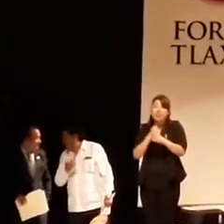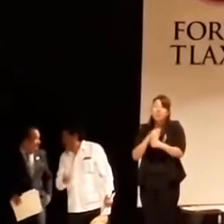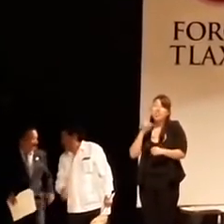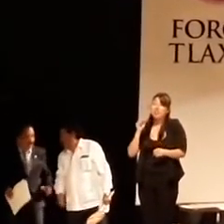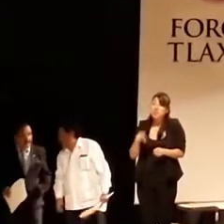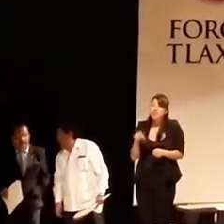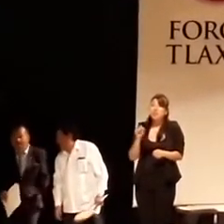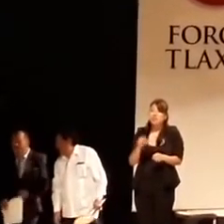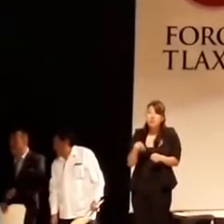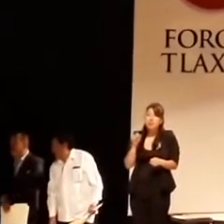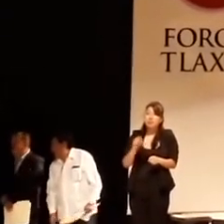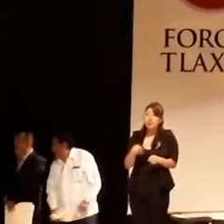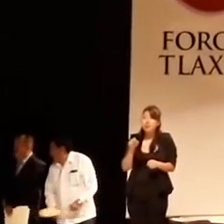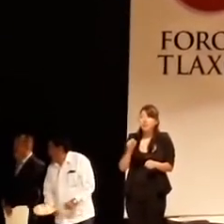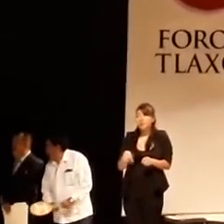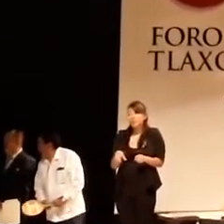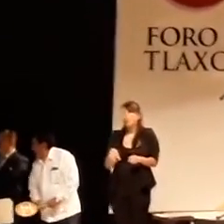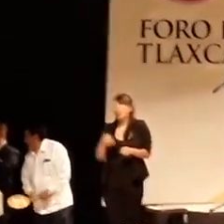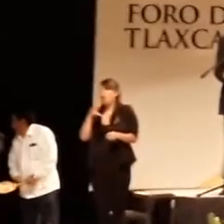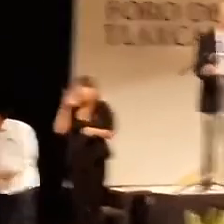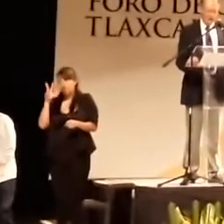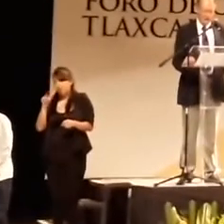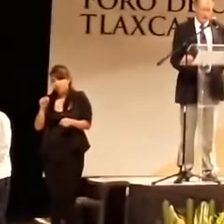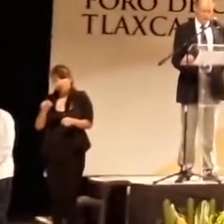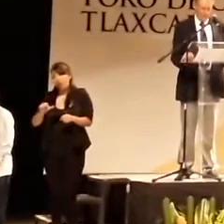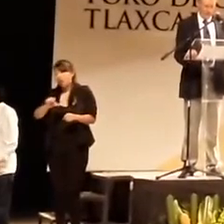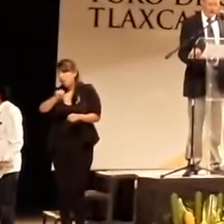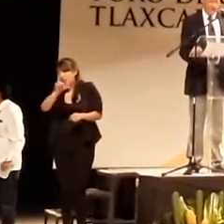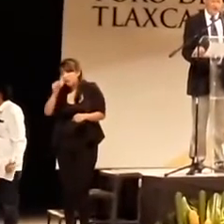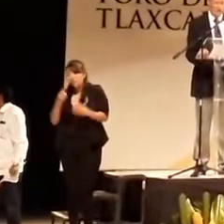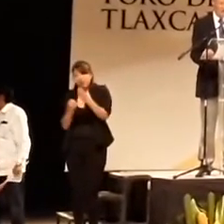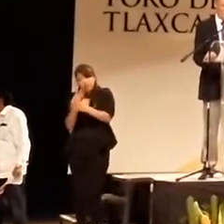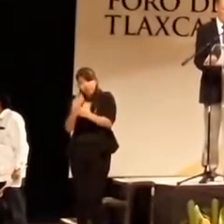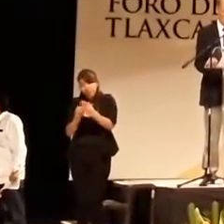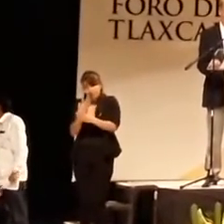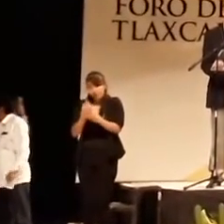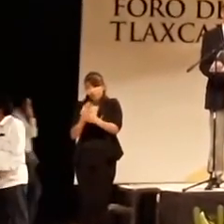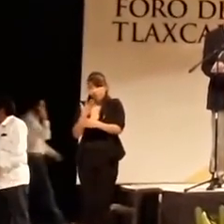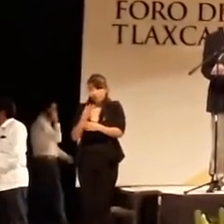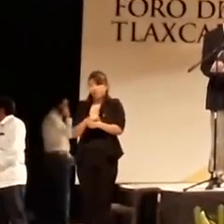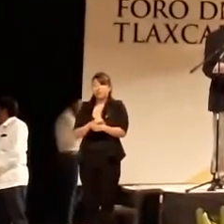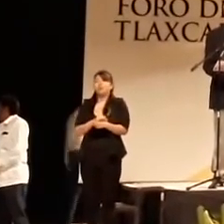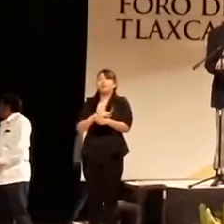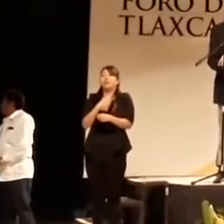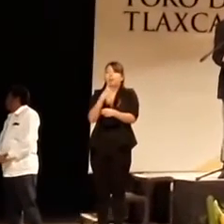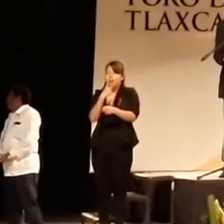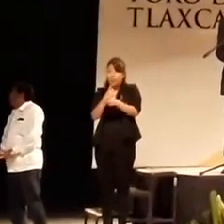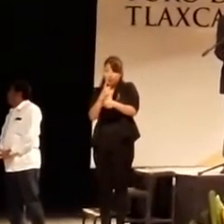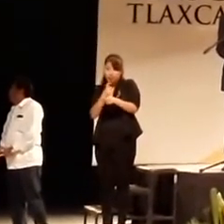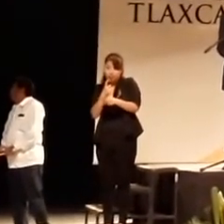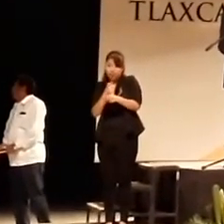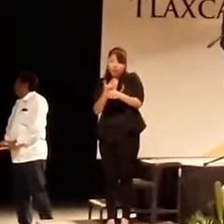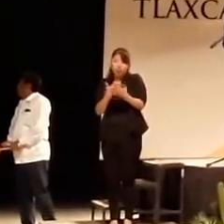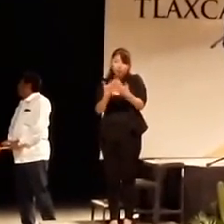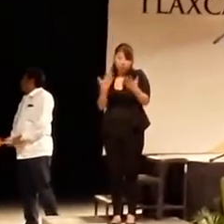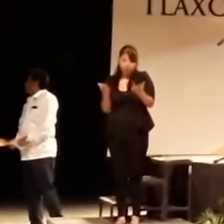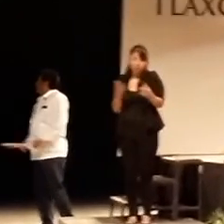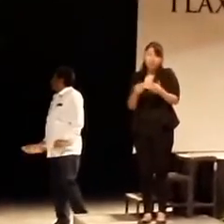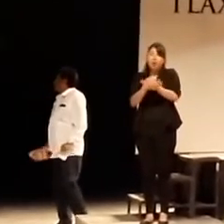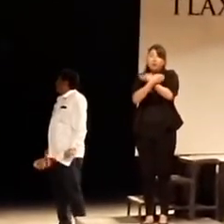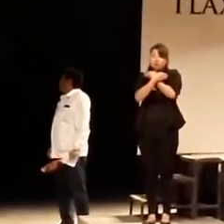que parece que ya en este momento es suficiente. Séptimo, ¿queremos hablar de emociones?